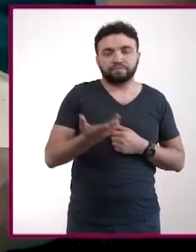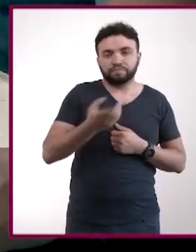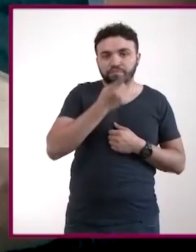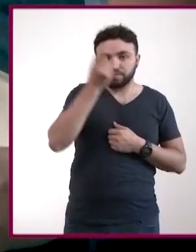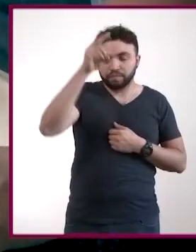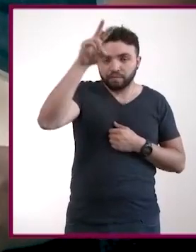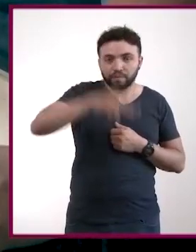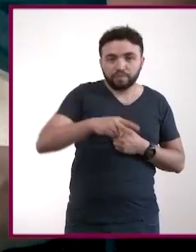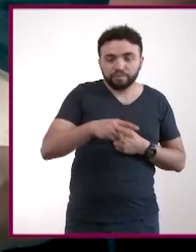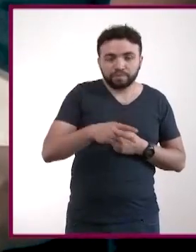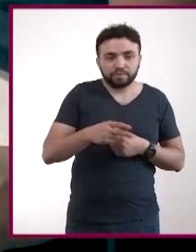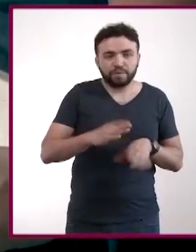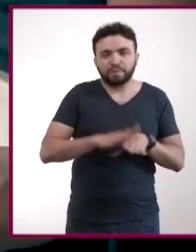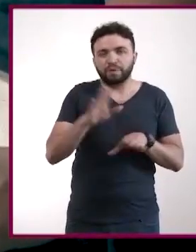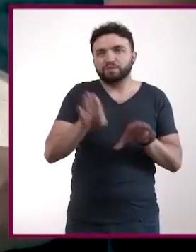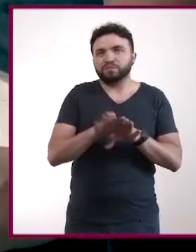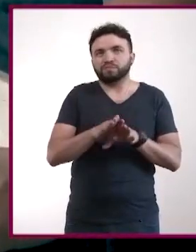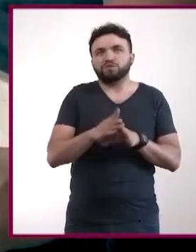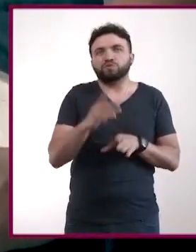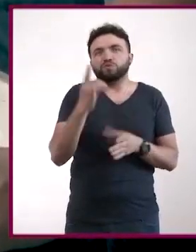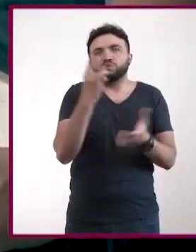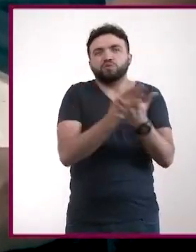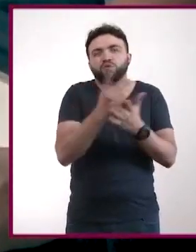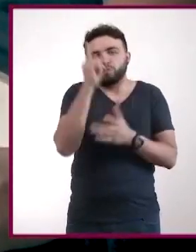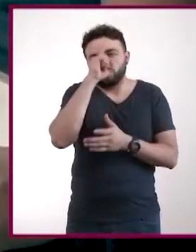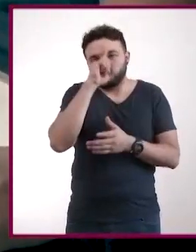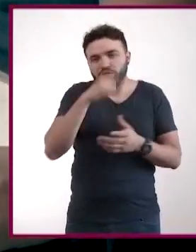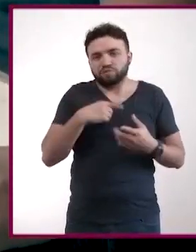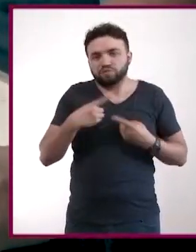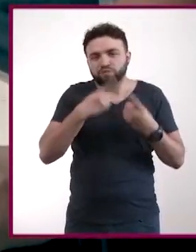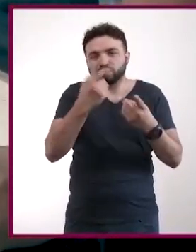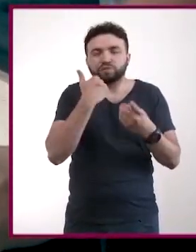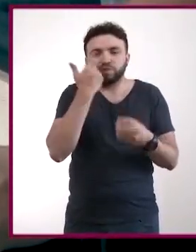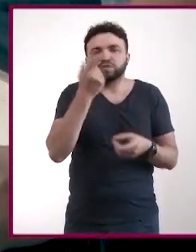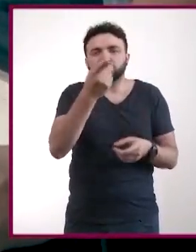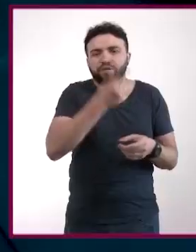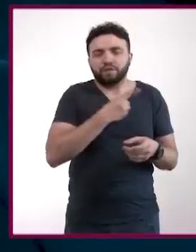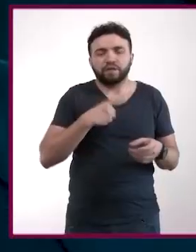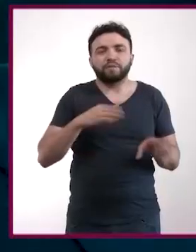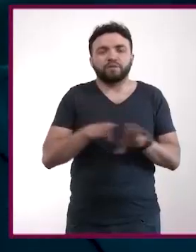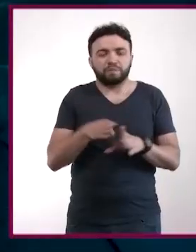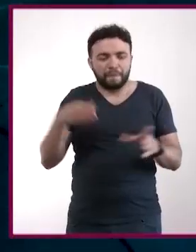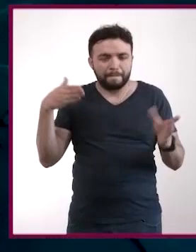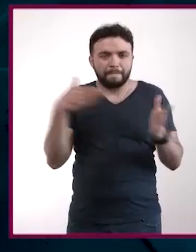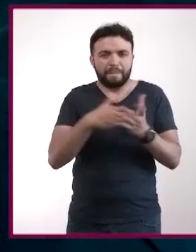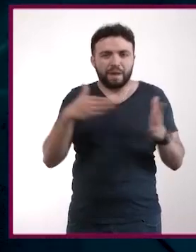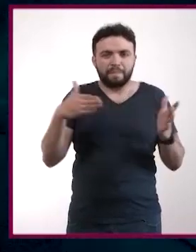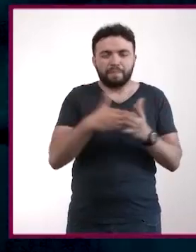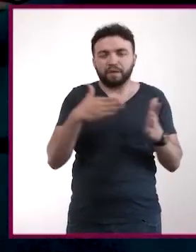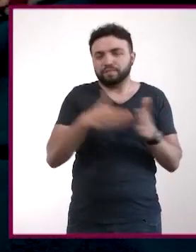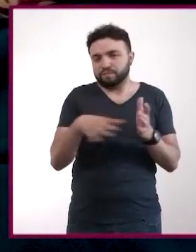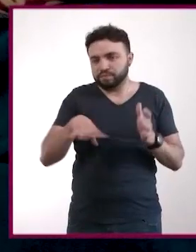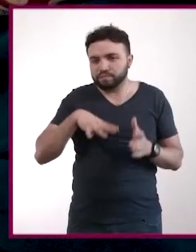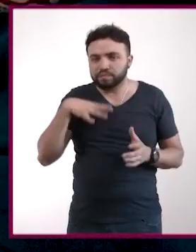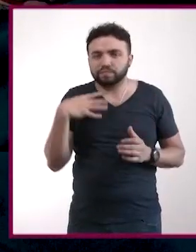realidad, más que un consejo, el único consejo que les podría dar es que sean constantes y sí, que